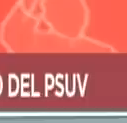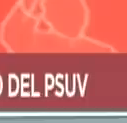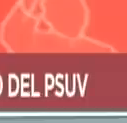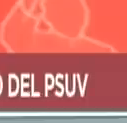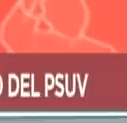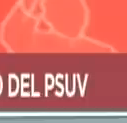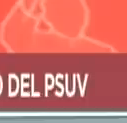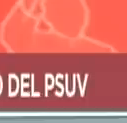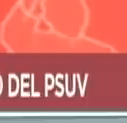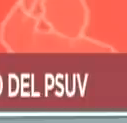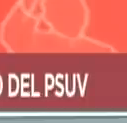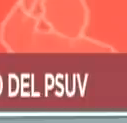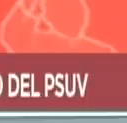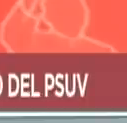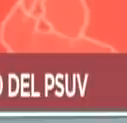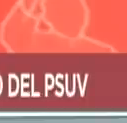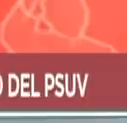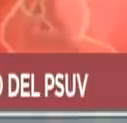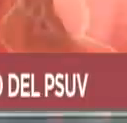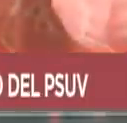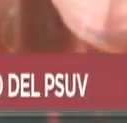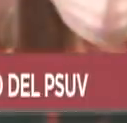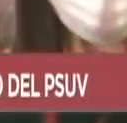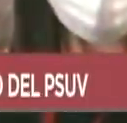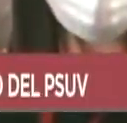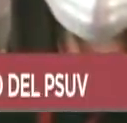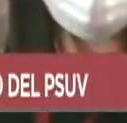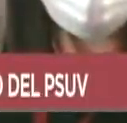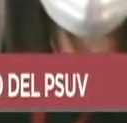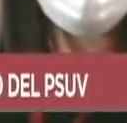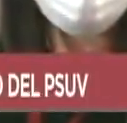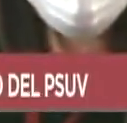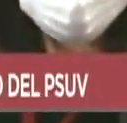camaradas. Buenas tardes.